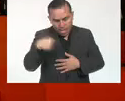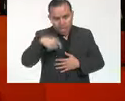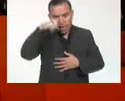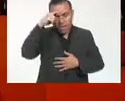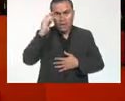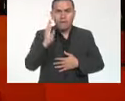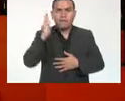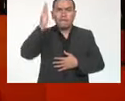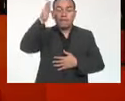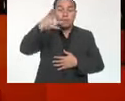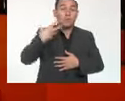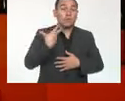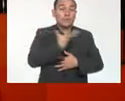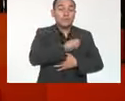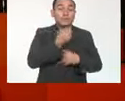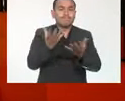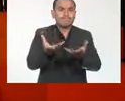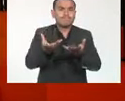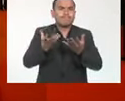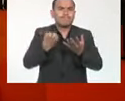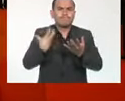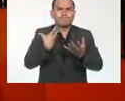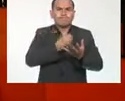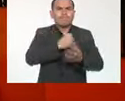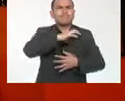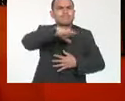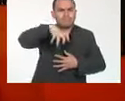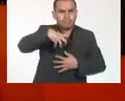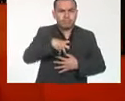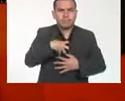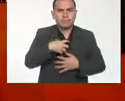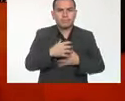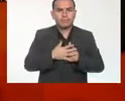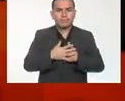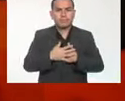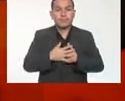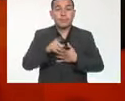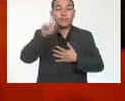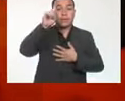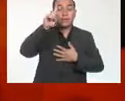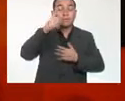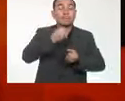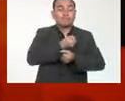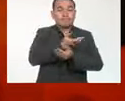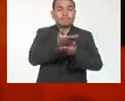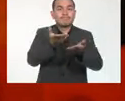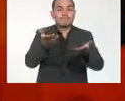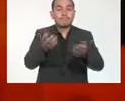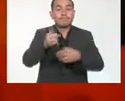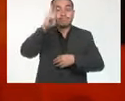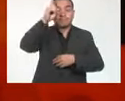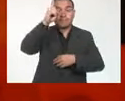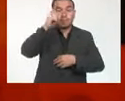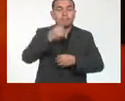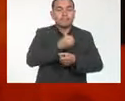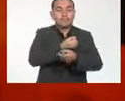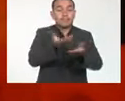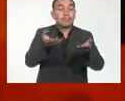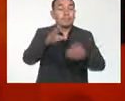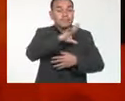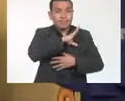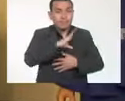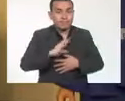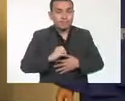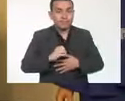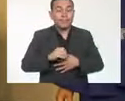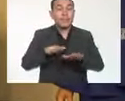el destino que es nuestro, que nos pertenece. Que Dios los bendiga a todos y que Dios bendiga a nuestro querido país El